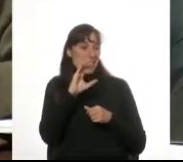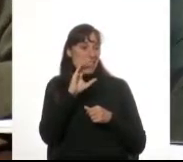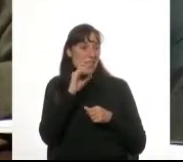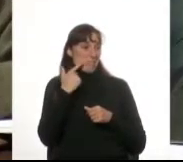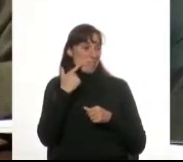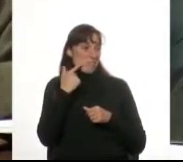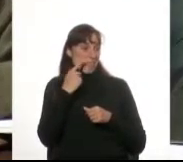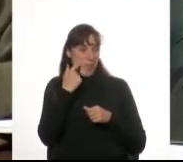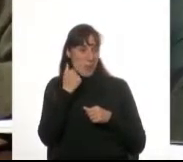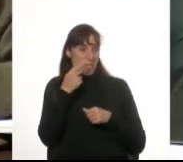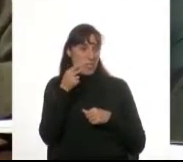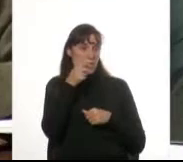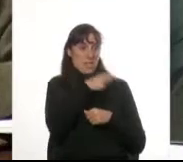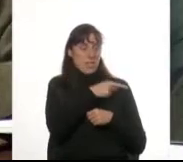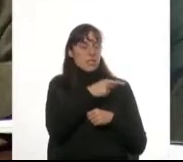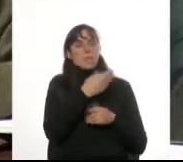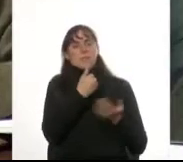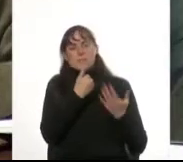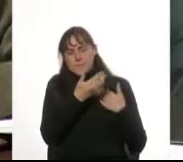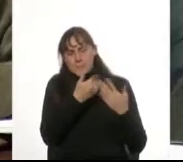nos juramentamos